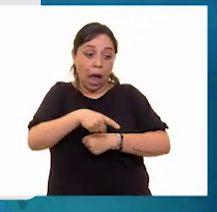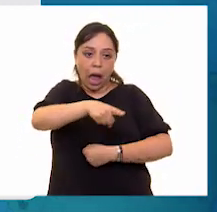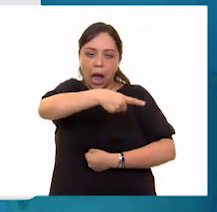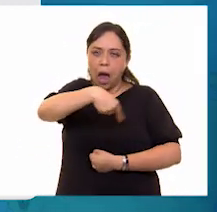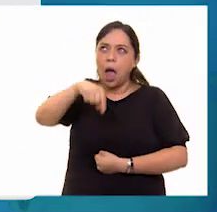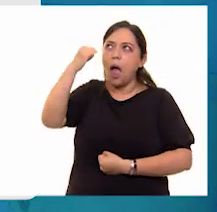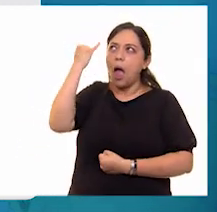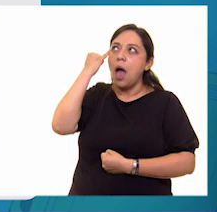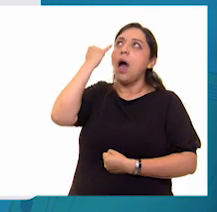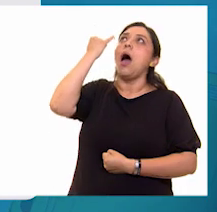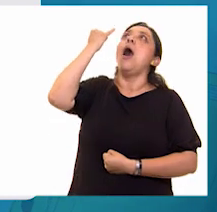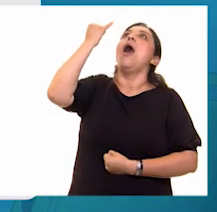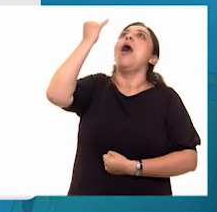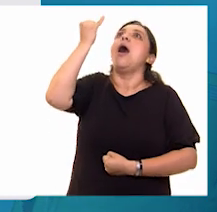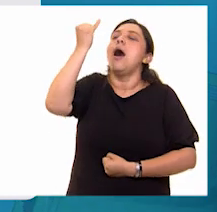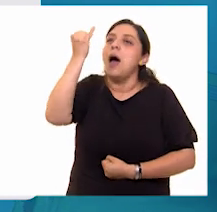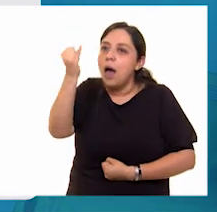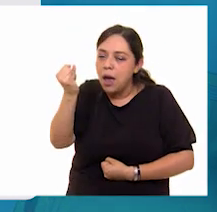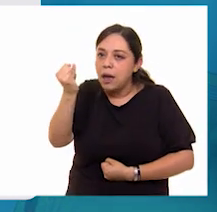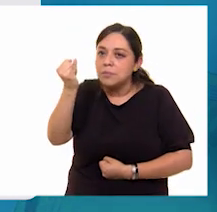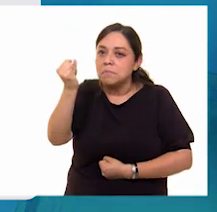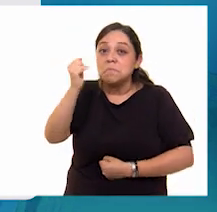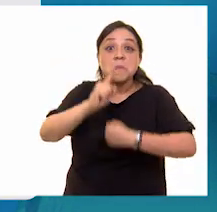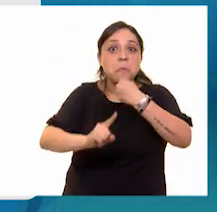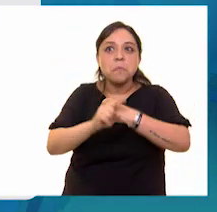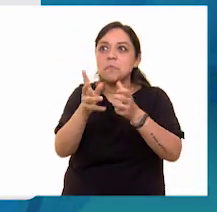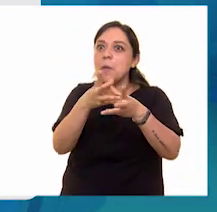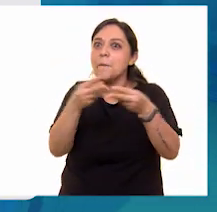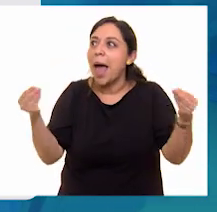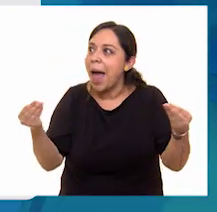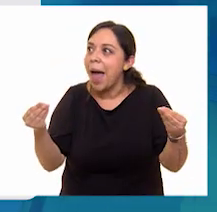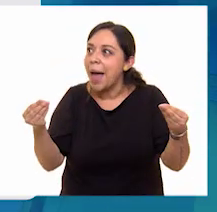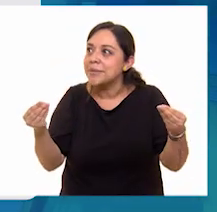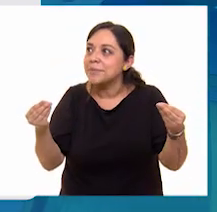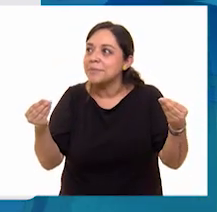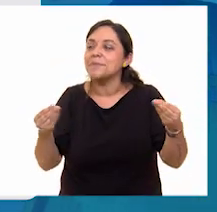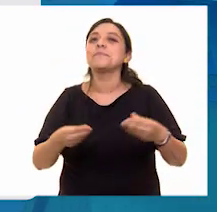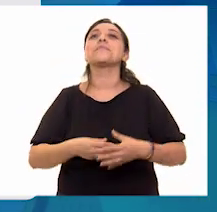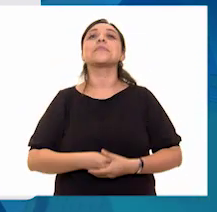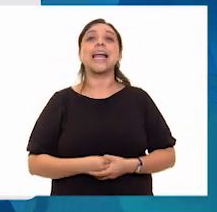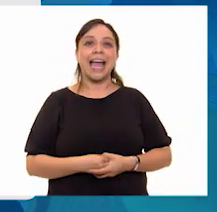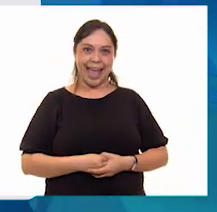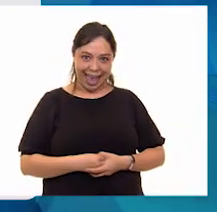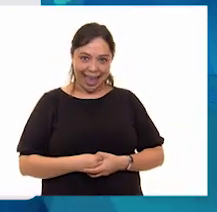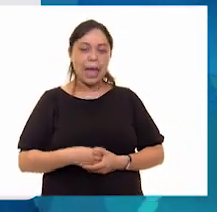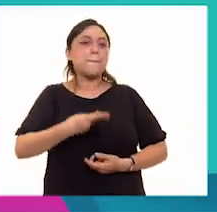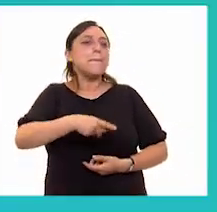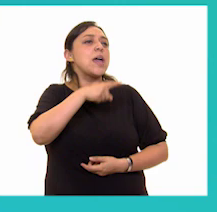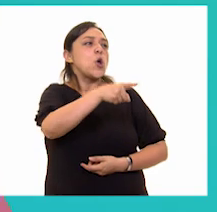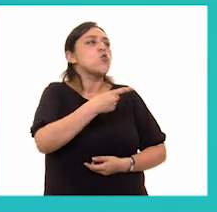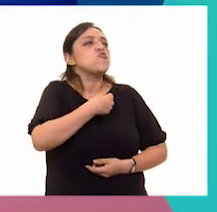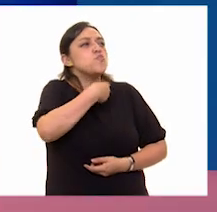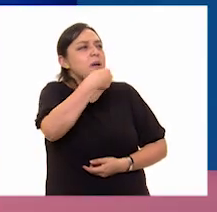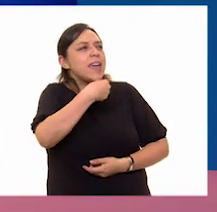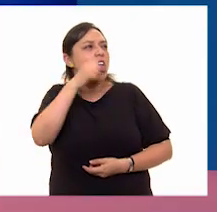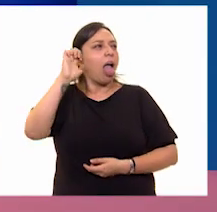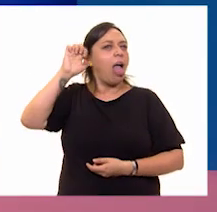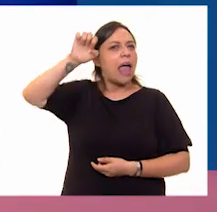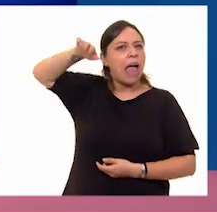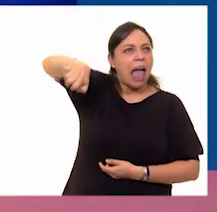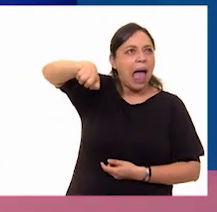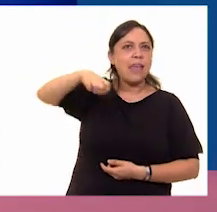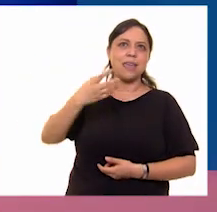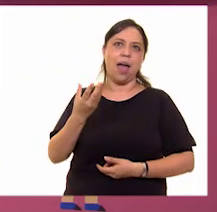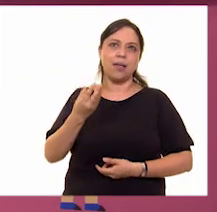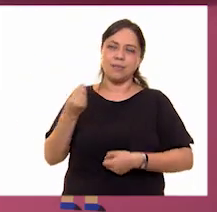que resuelve todos sus problemas. Pero la idea genial es que el viejito dice que engañen a la señora. Hay que poner